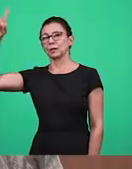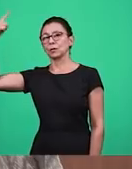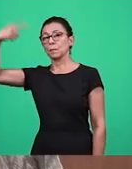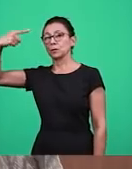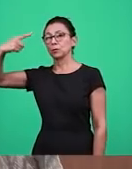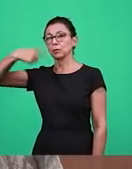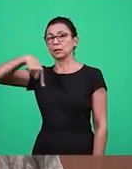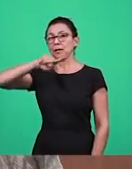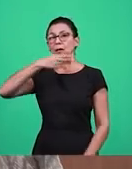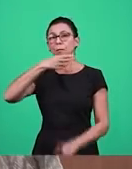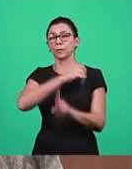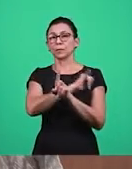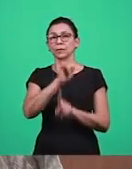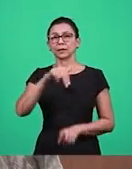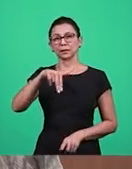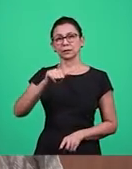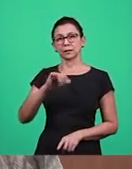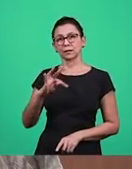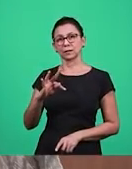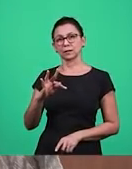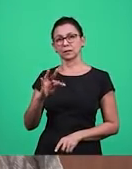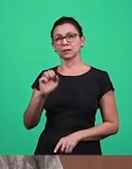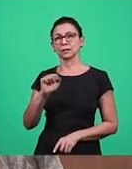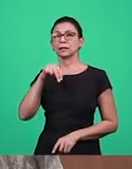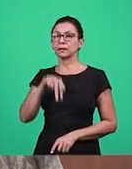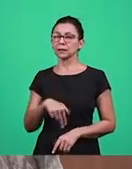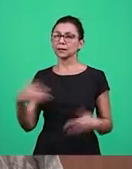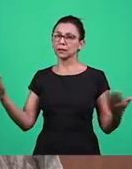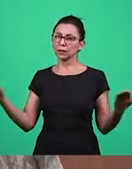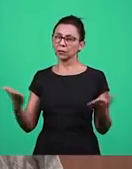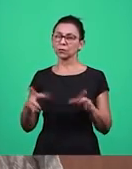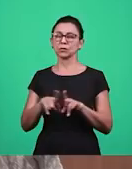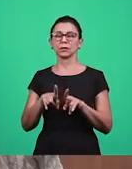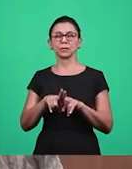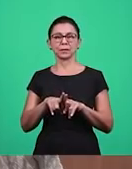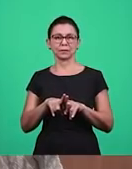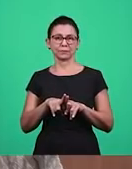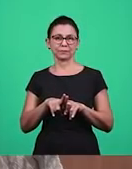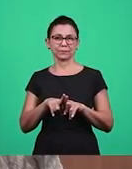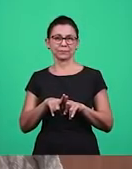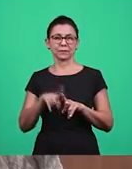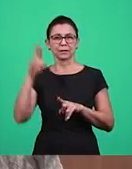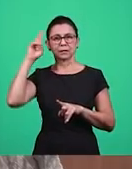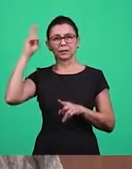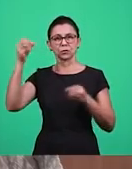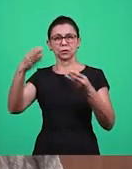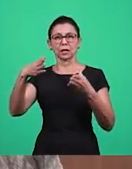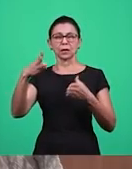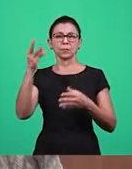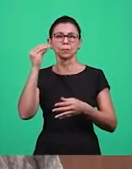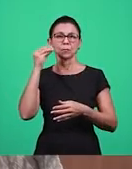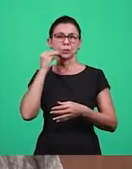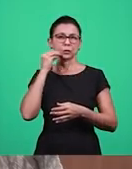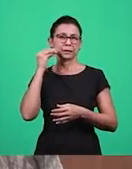Natán a David. El Señor te está enviando a ti la oportunidad, al Espíritu Santo que es derramado en este momento para